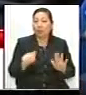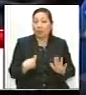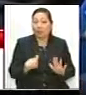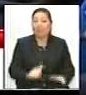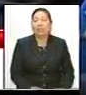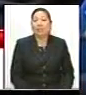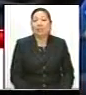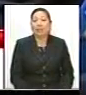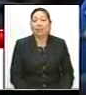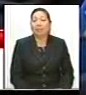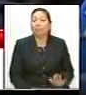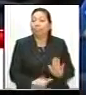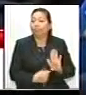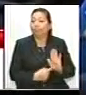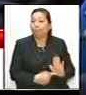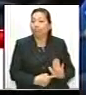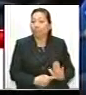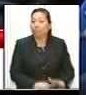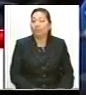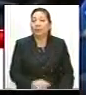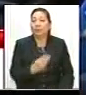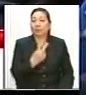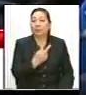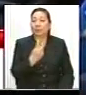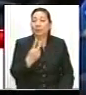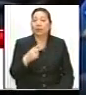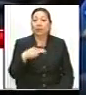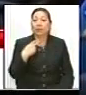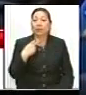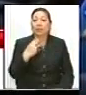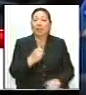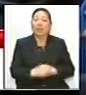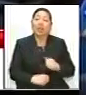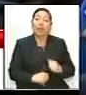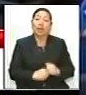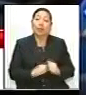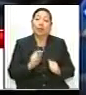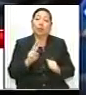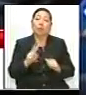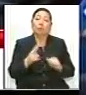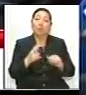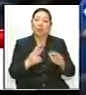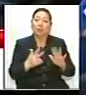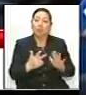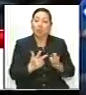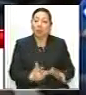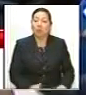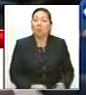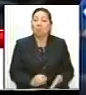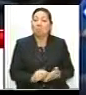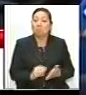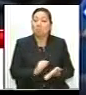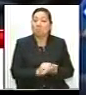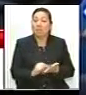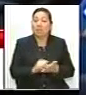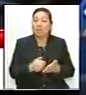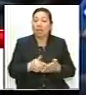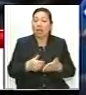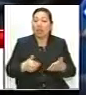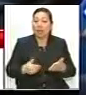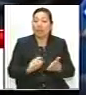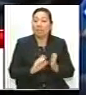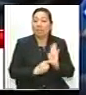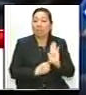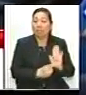3656, que fue presentado el 22 de noviembre del 2018, muchos meses después que